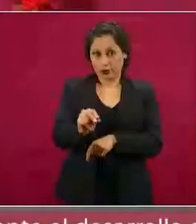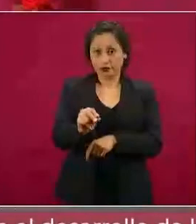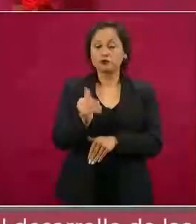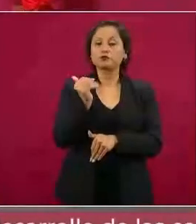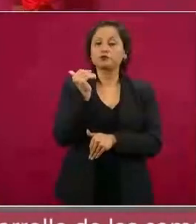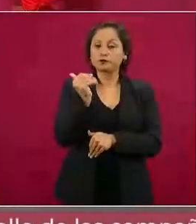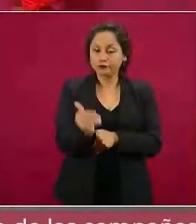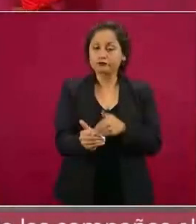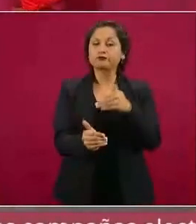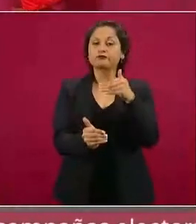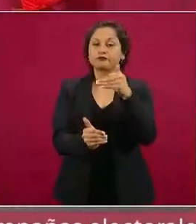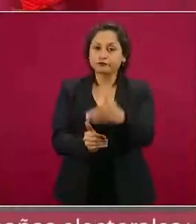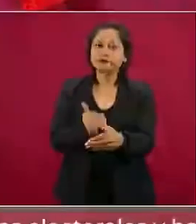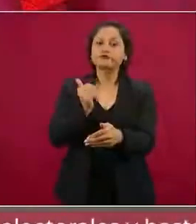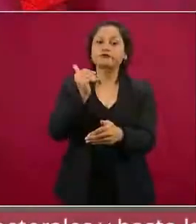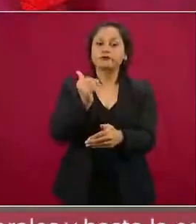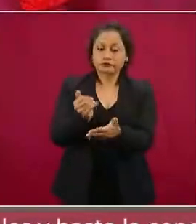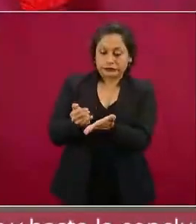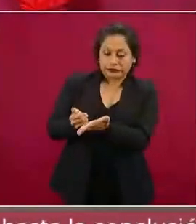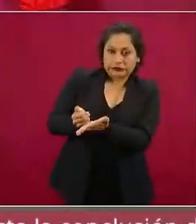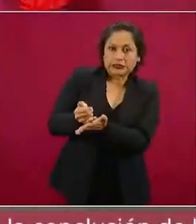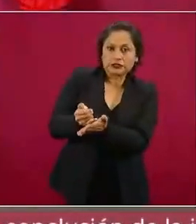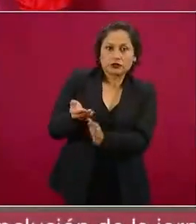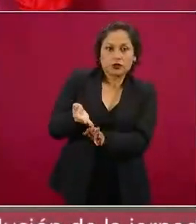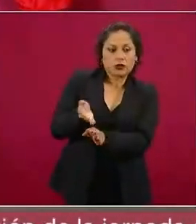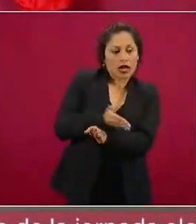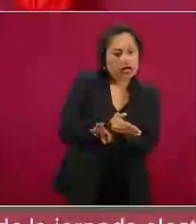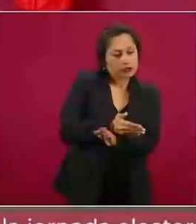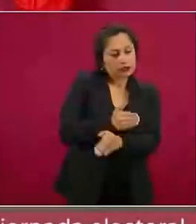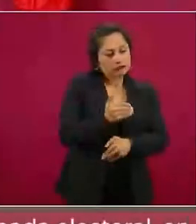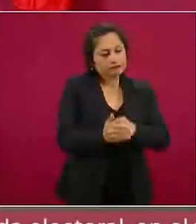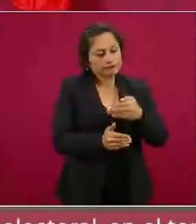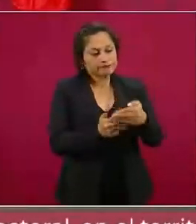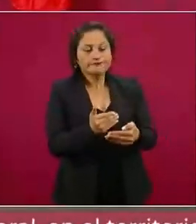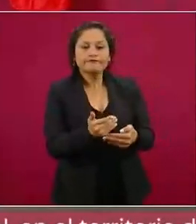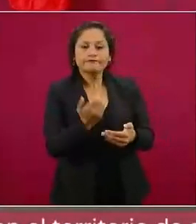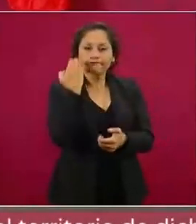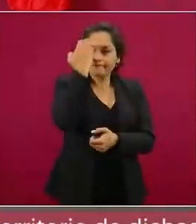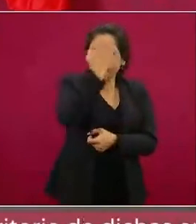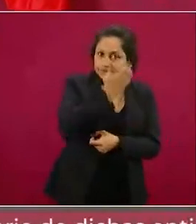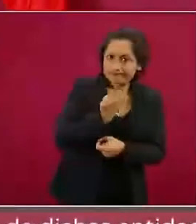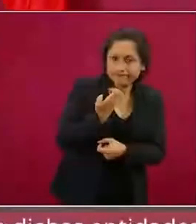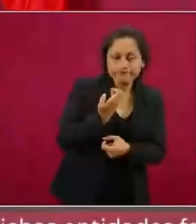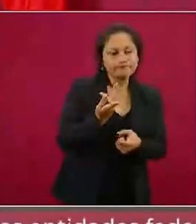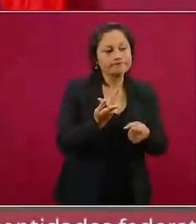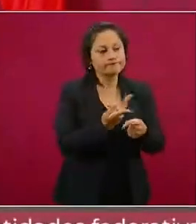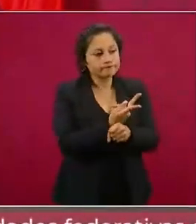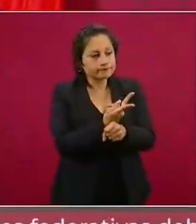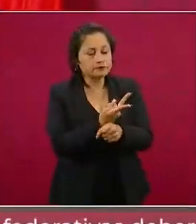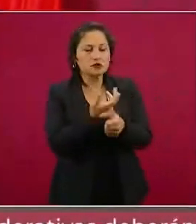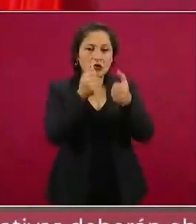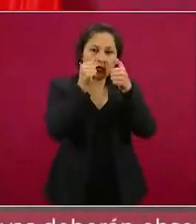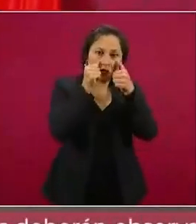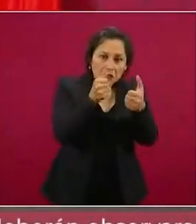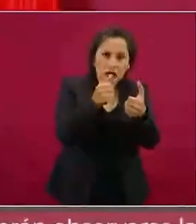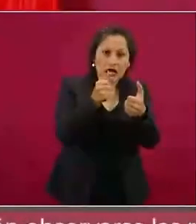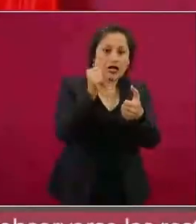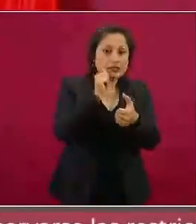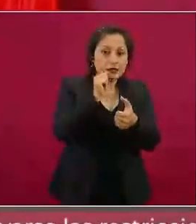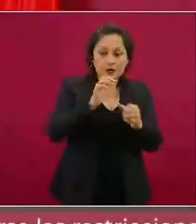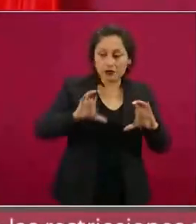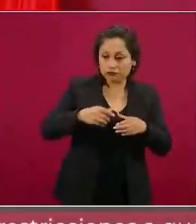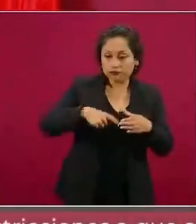una decisión sopesada, siempre hay un análisis, siempre hay una reflexión, se toman en